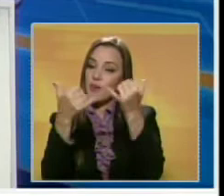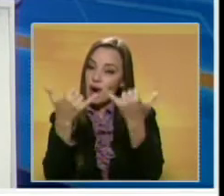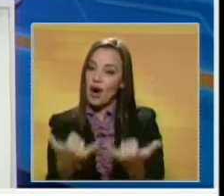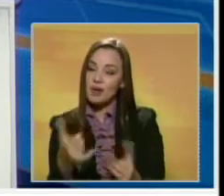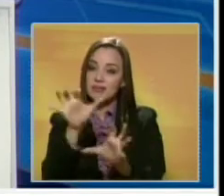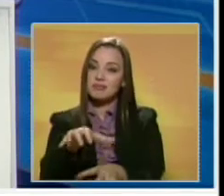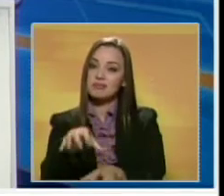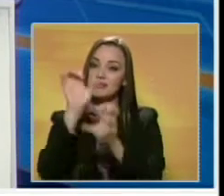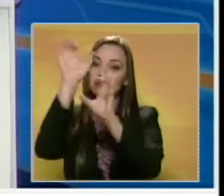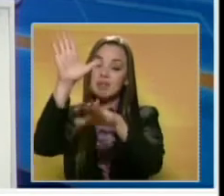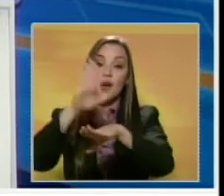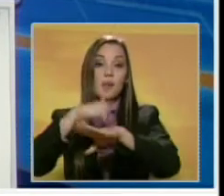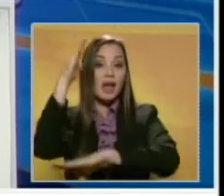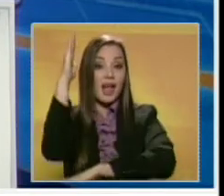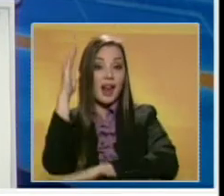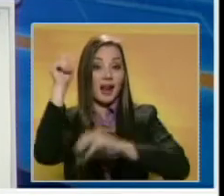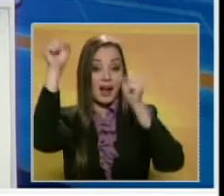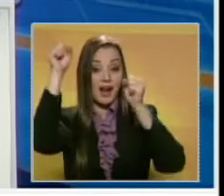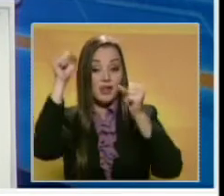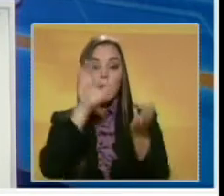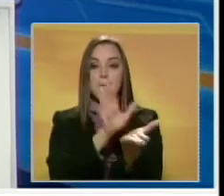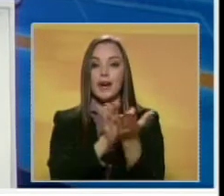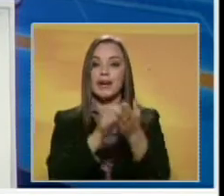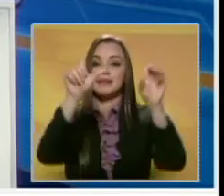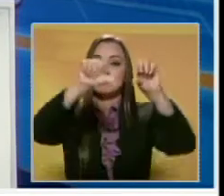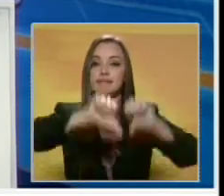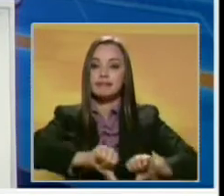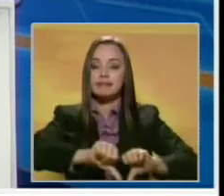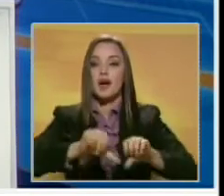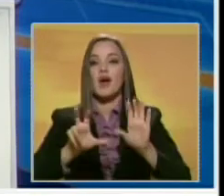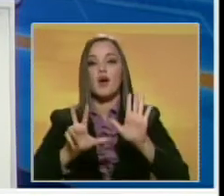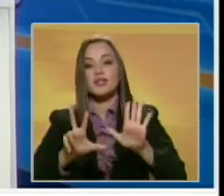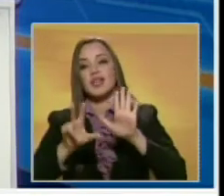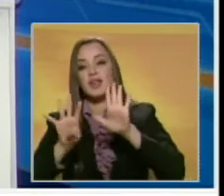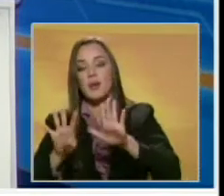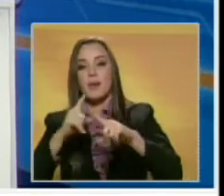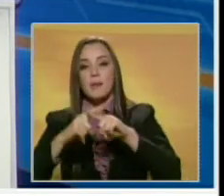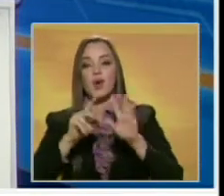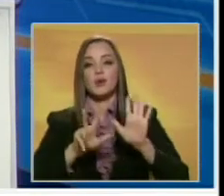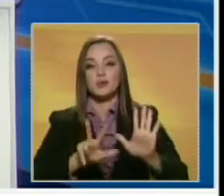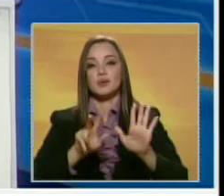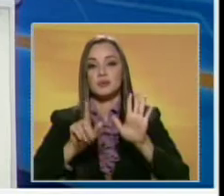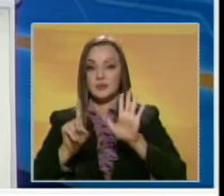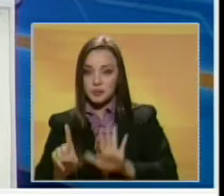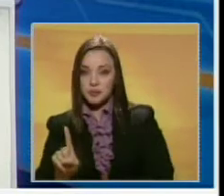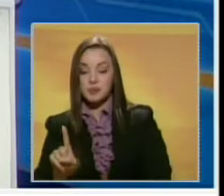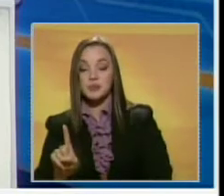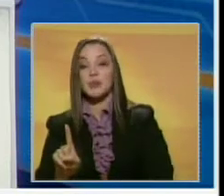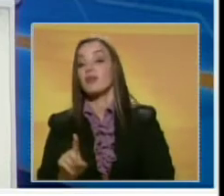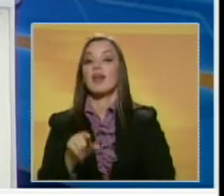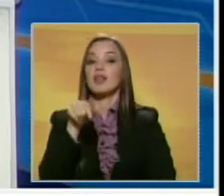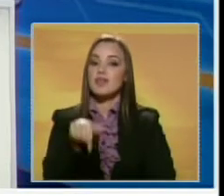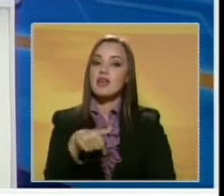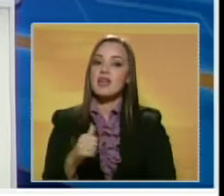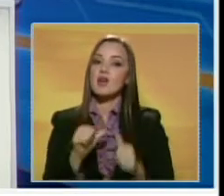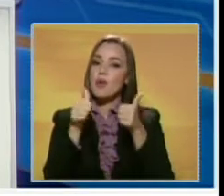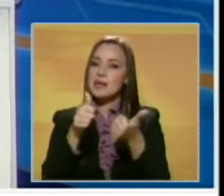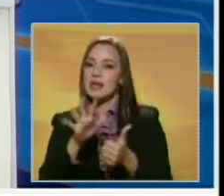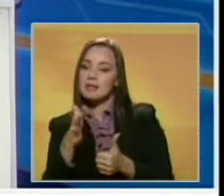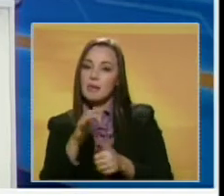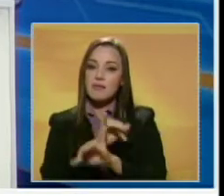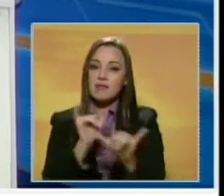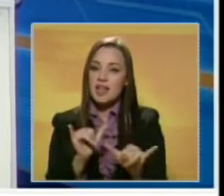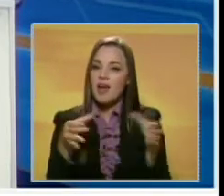lunes Juaros de Lara derrotó a Guayquerías de Margarita 89-81 para asegurar iniciar en casa una de las semifinales ante el segundo del Grupo